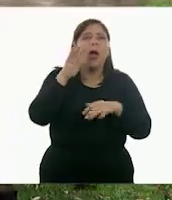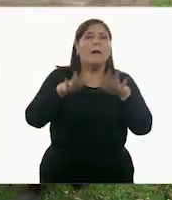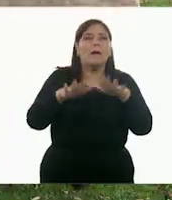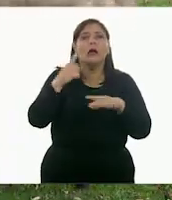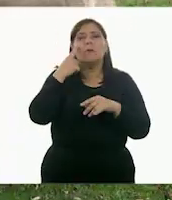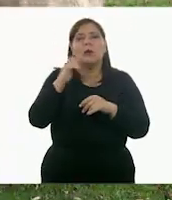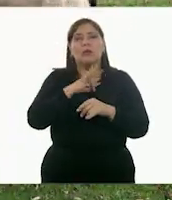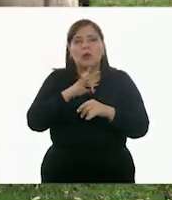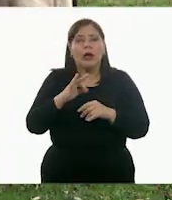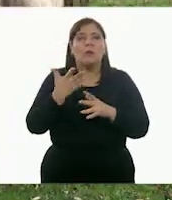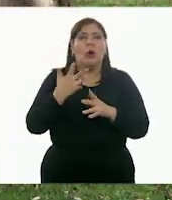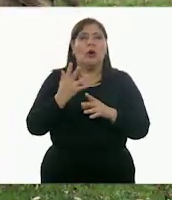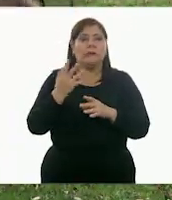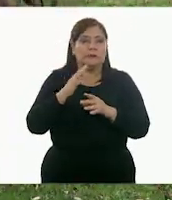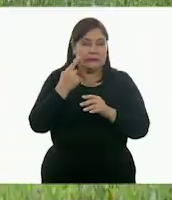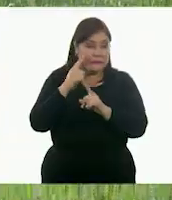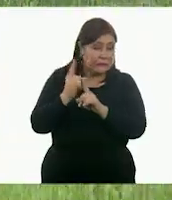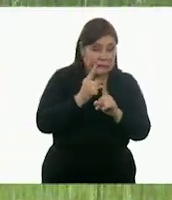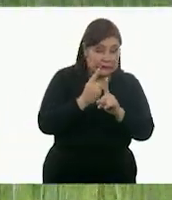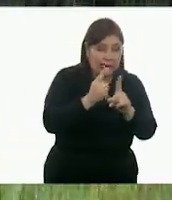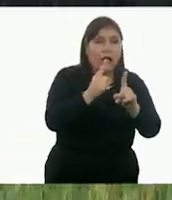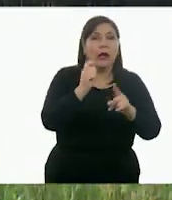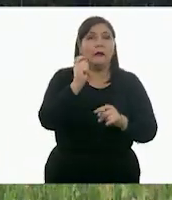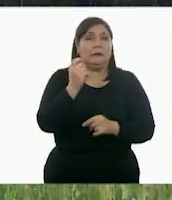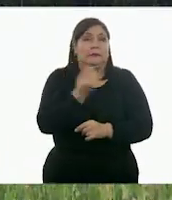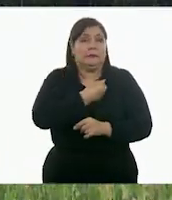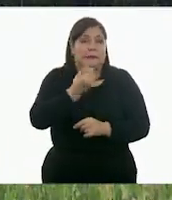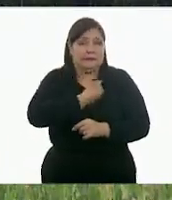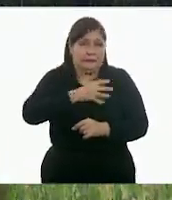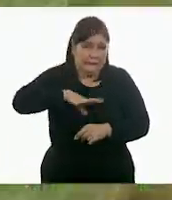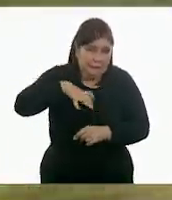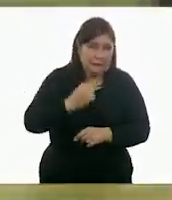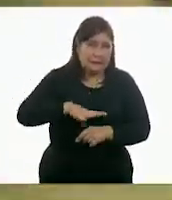persecución gracias a su resistencia.